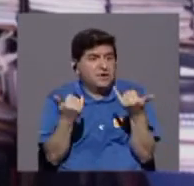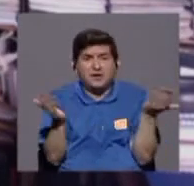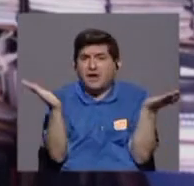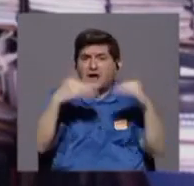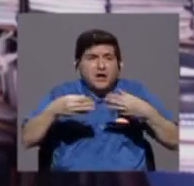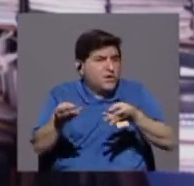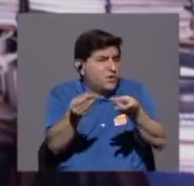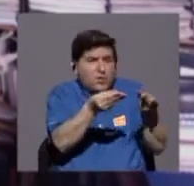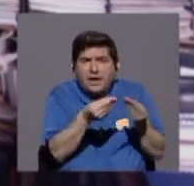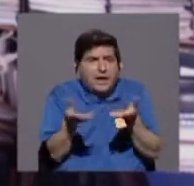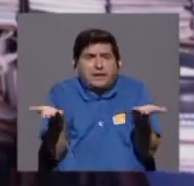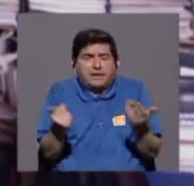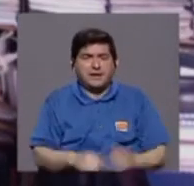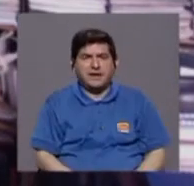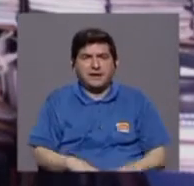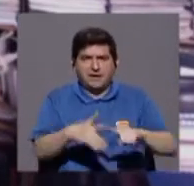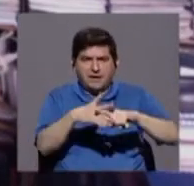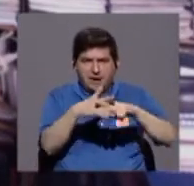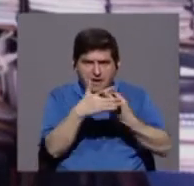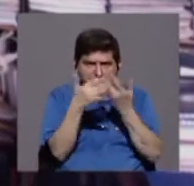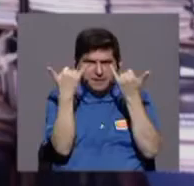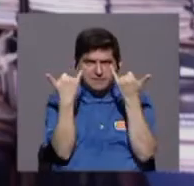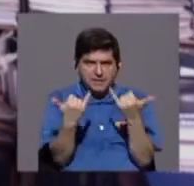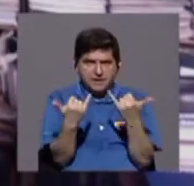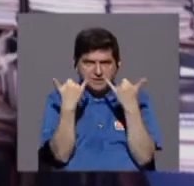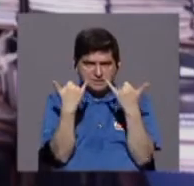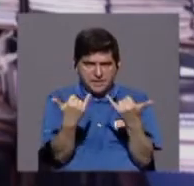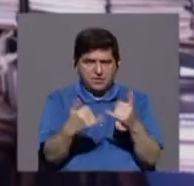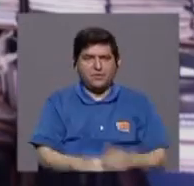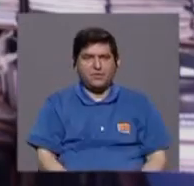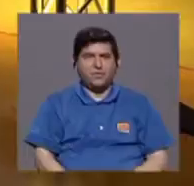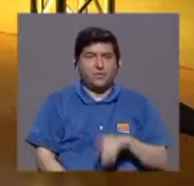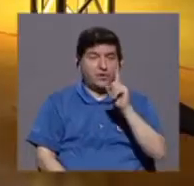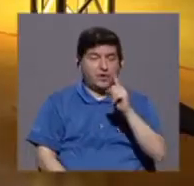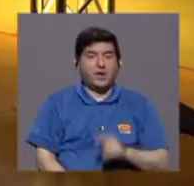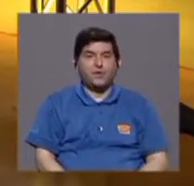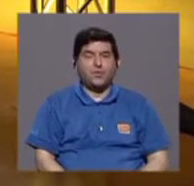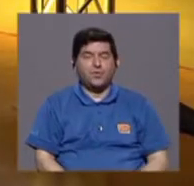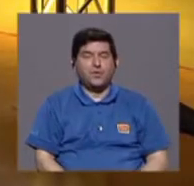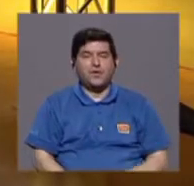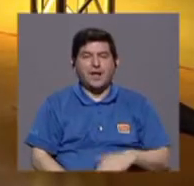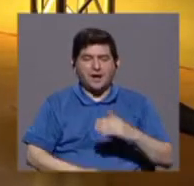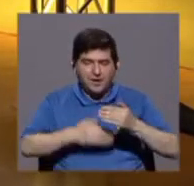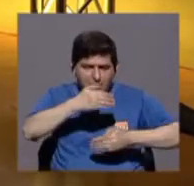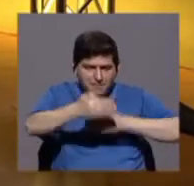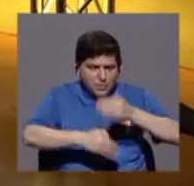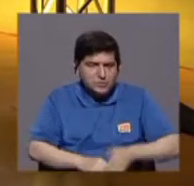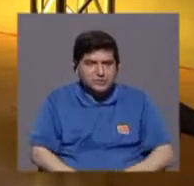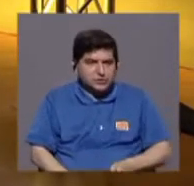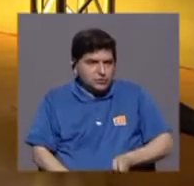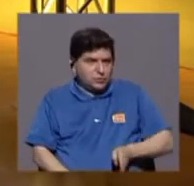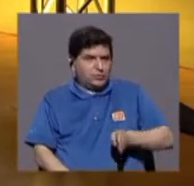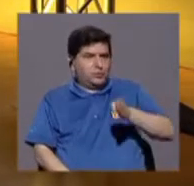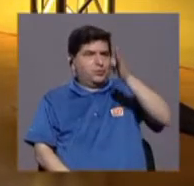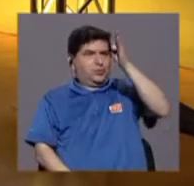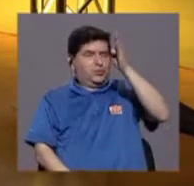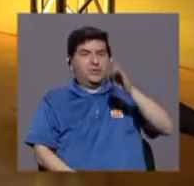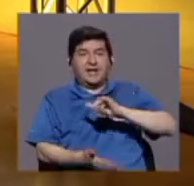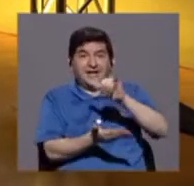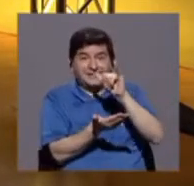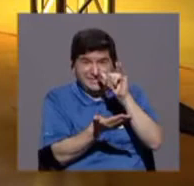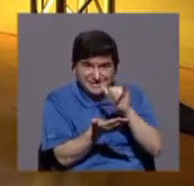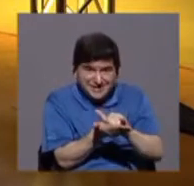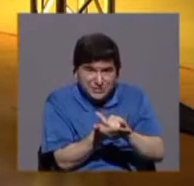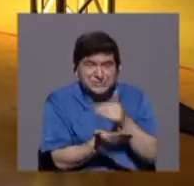entonces empieza, lo que estamos realmente viendo ahora es una expansión hacia arriba. Ahora en San José,